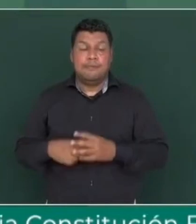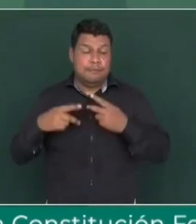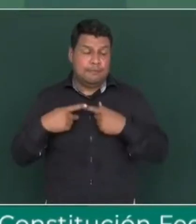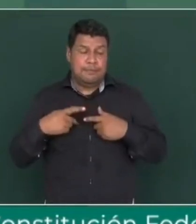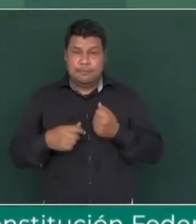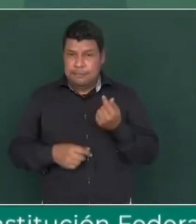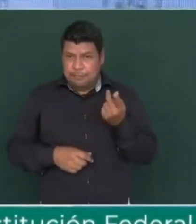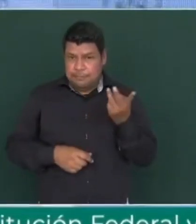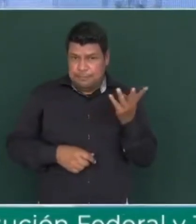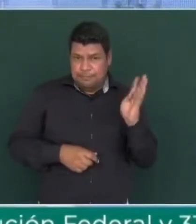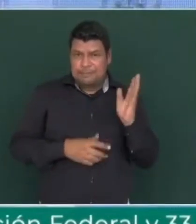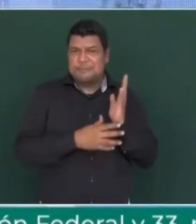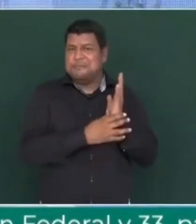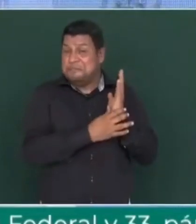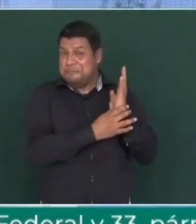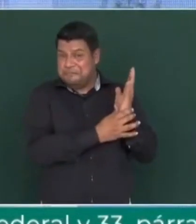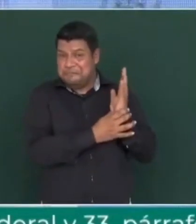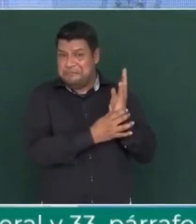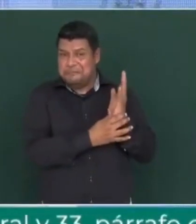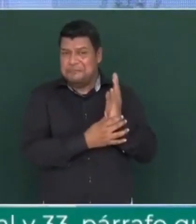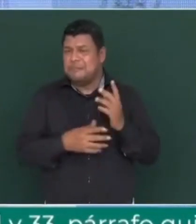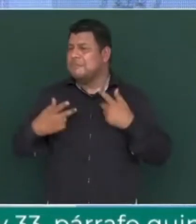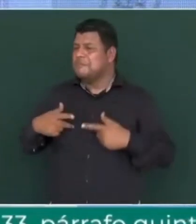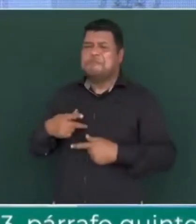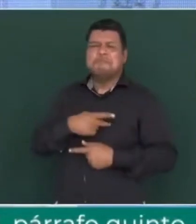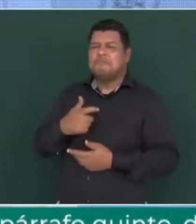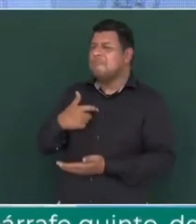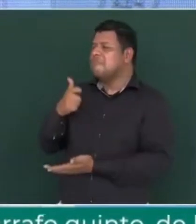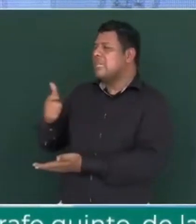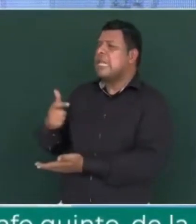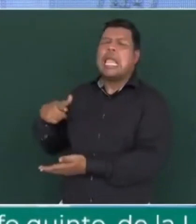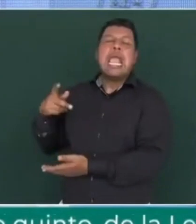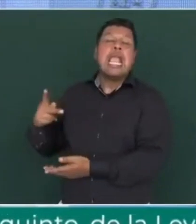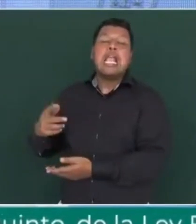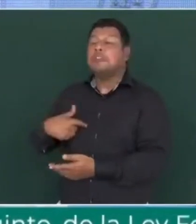consideran que lo poco que se destina a los pobres es populismo,